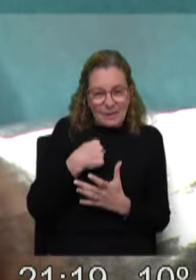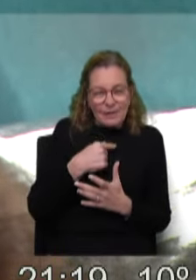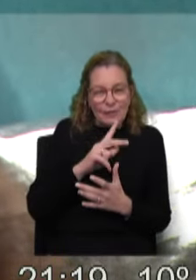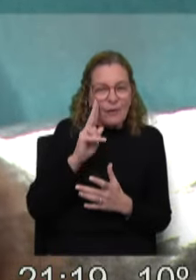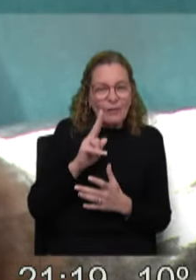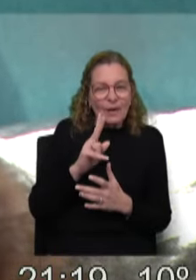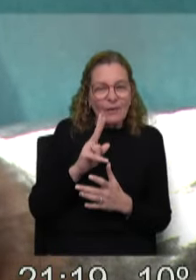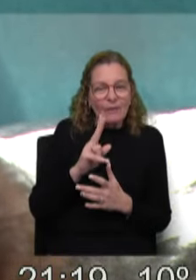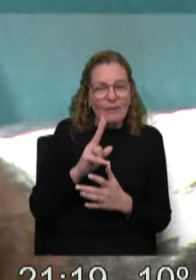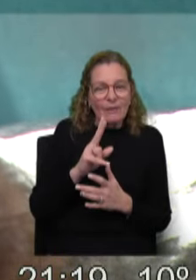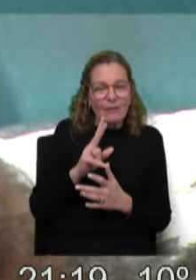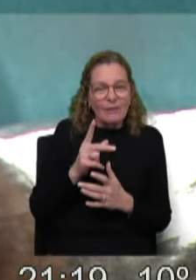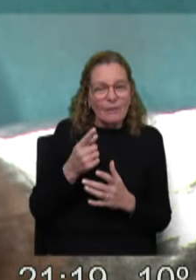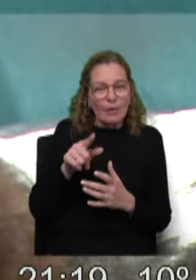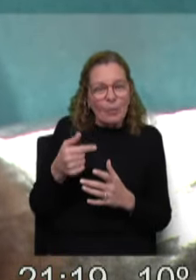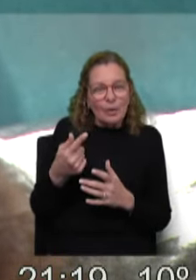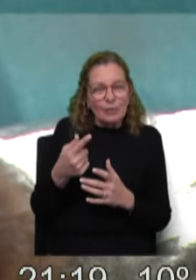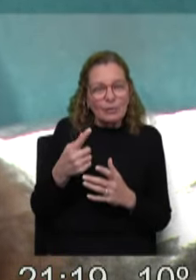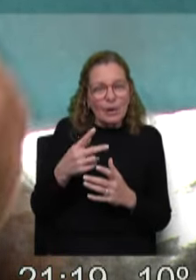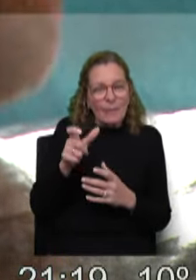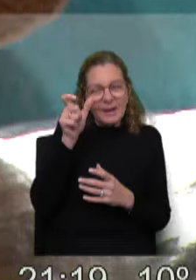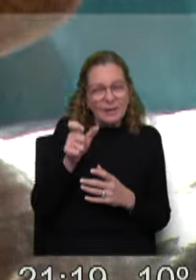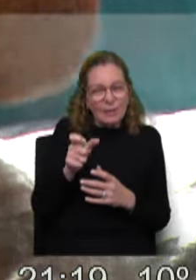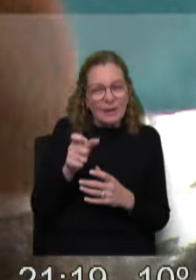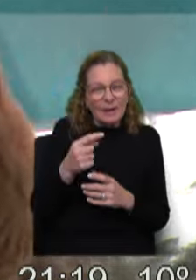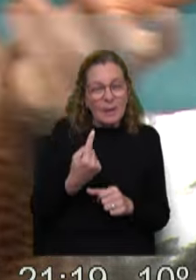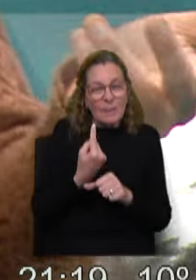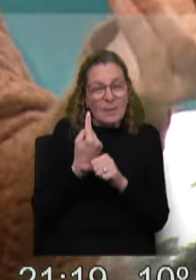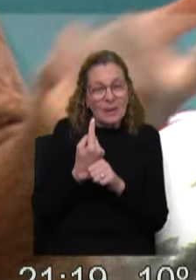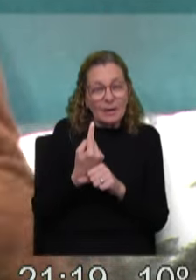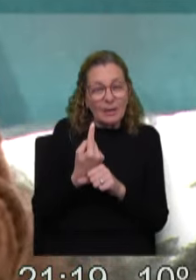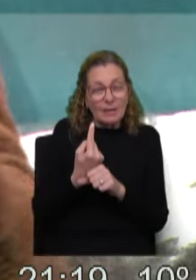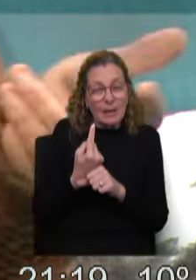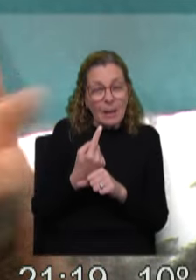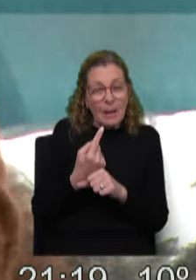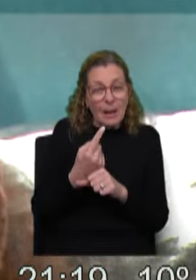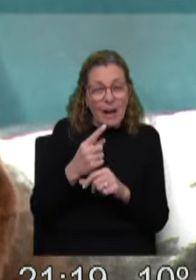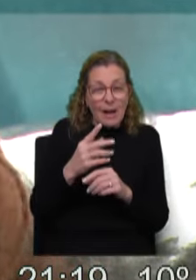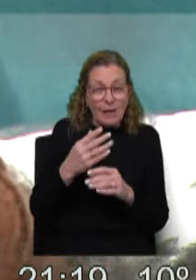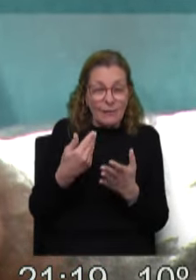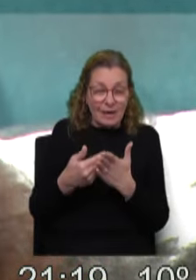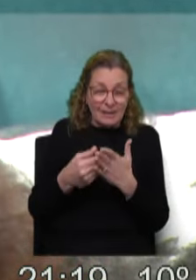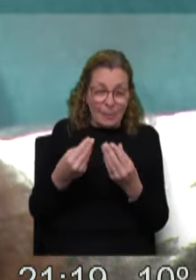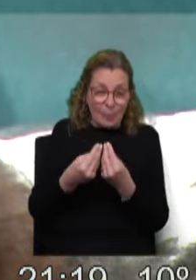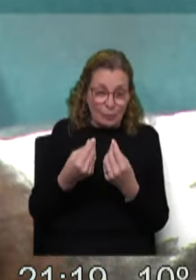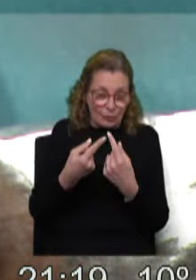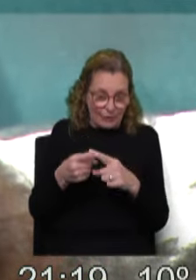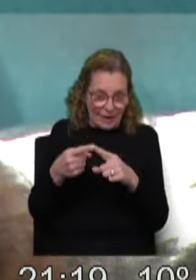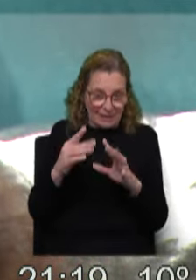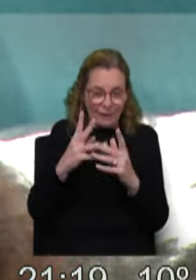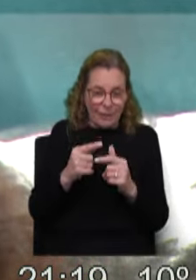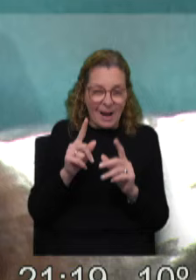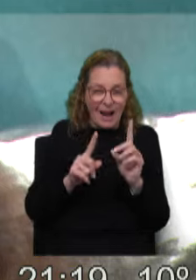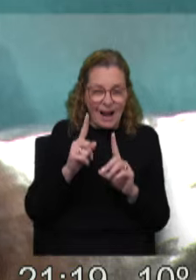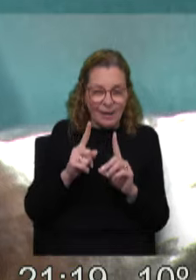veo ninguno como de otra persona. Ni siquiera el primero, que por ser el primero es el más precario en mil aspectos. Igual tiene